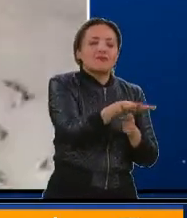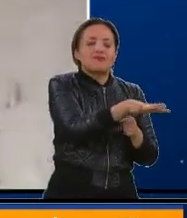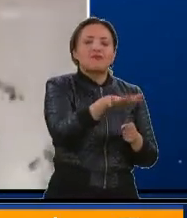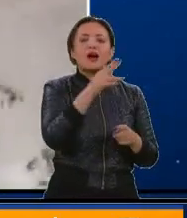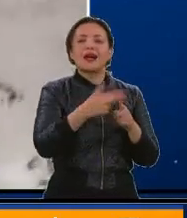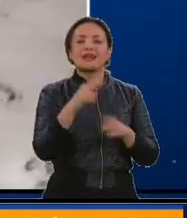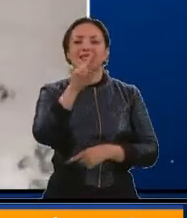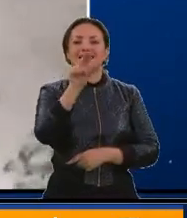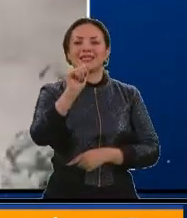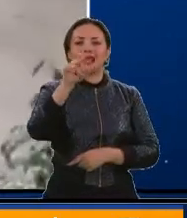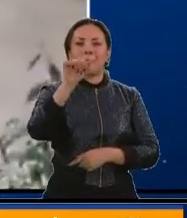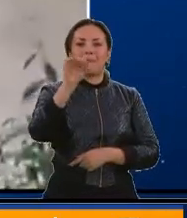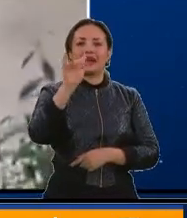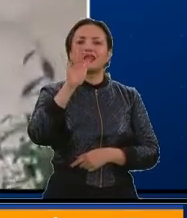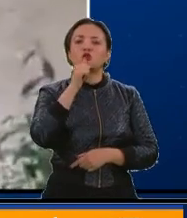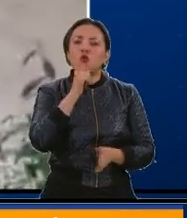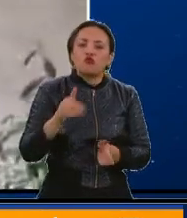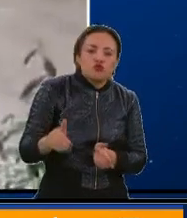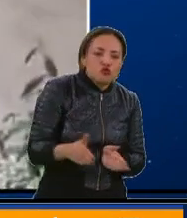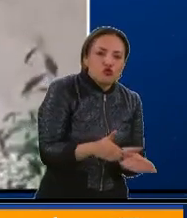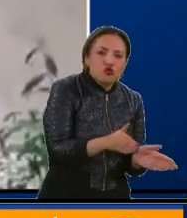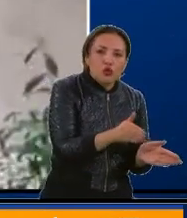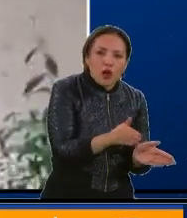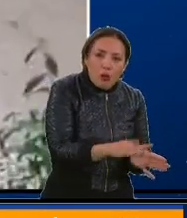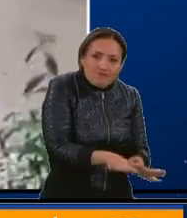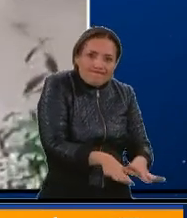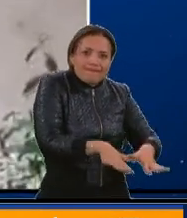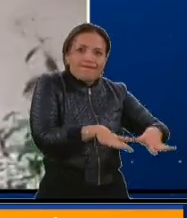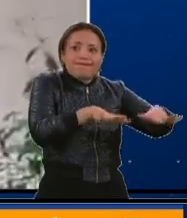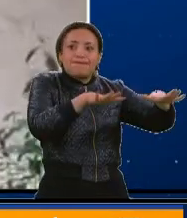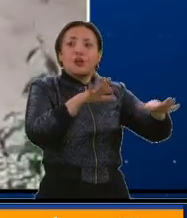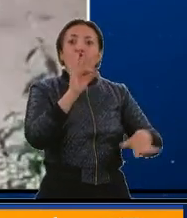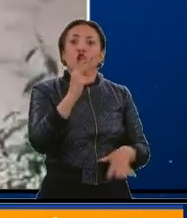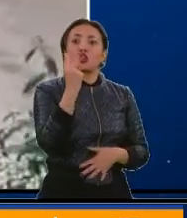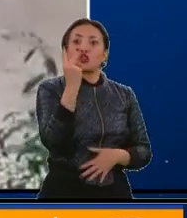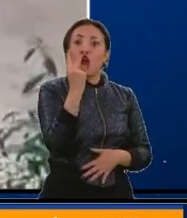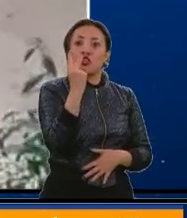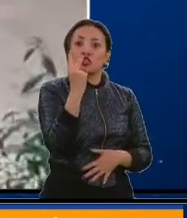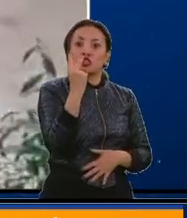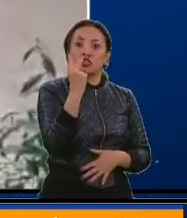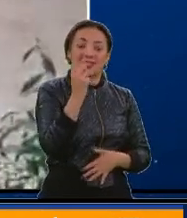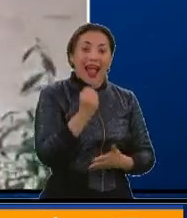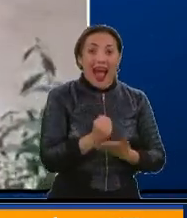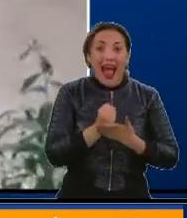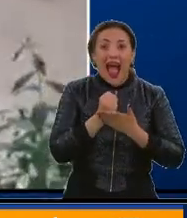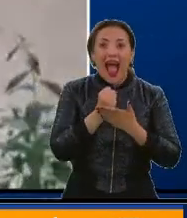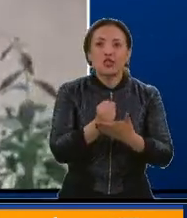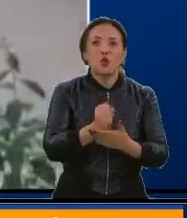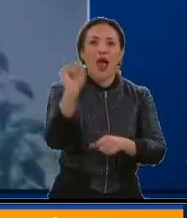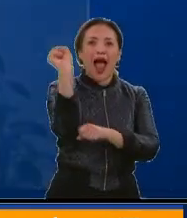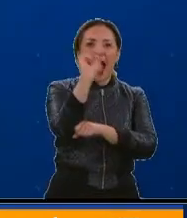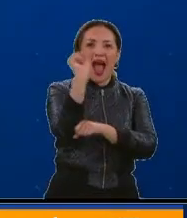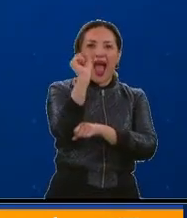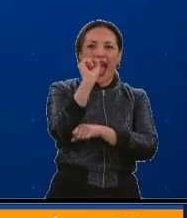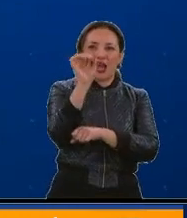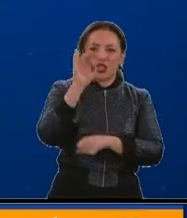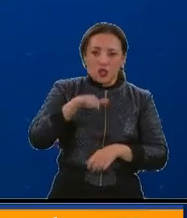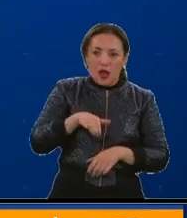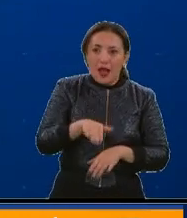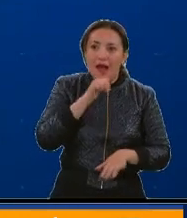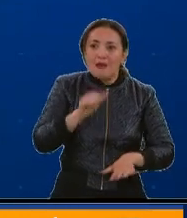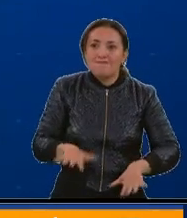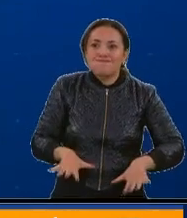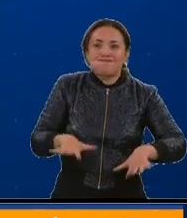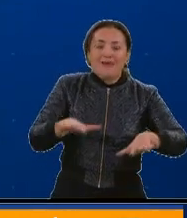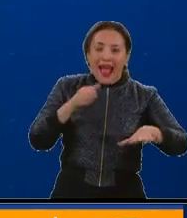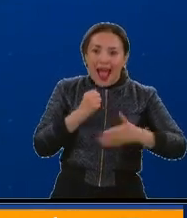las quebradas pues se creció y dos hombres que estaban intentando ayudar a un automóvil que quedó en esta creciente